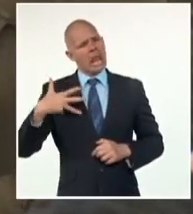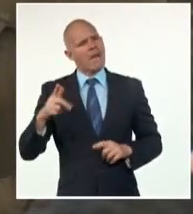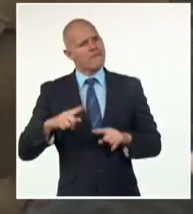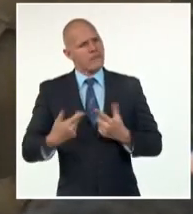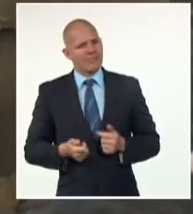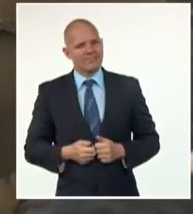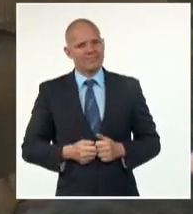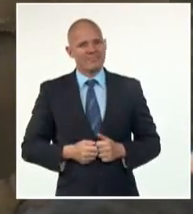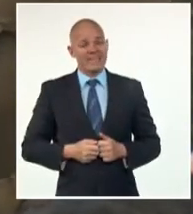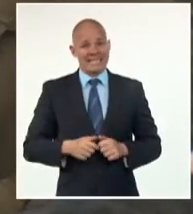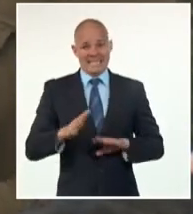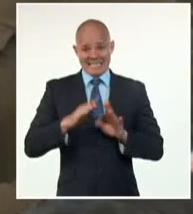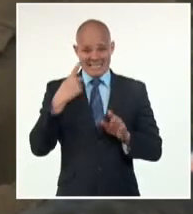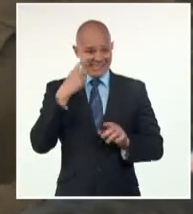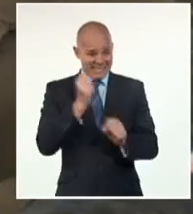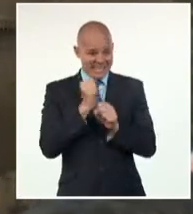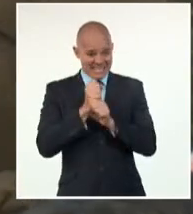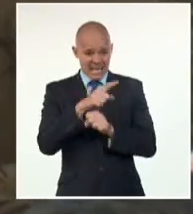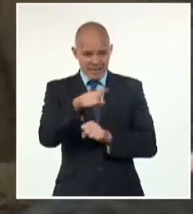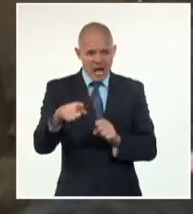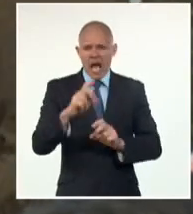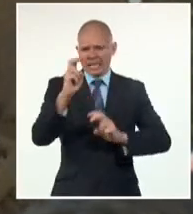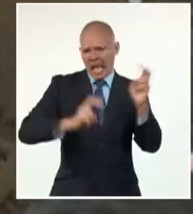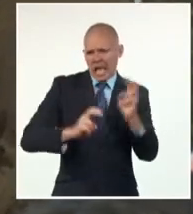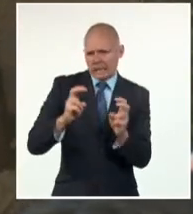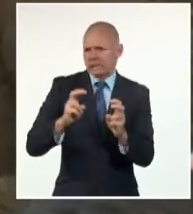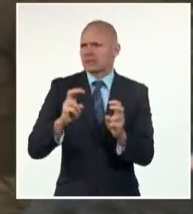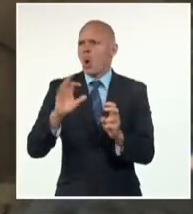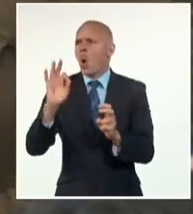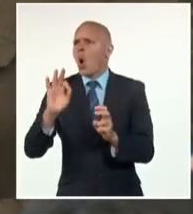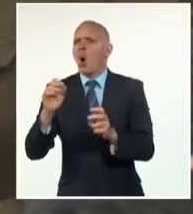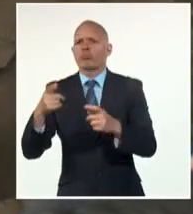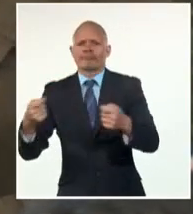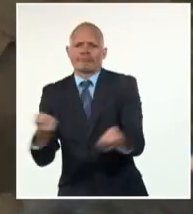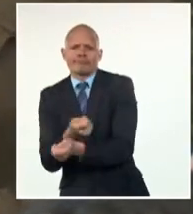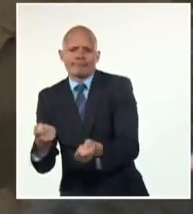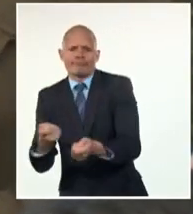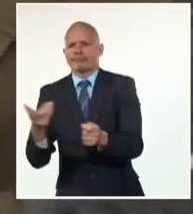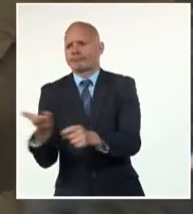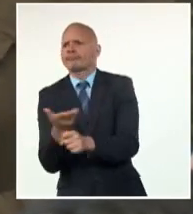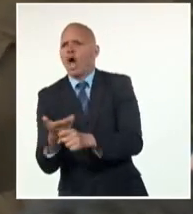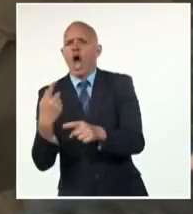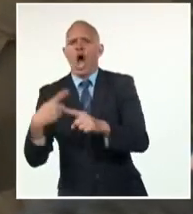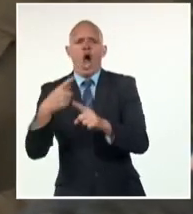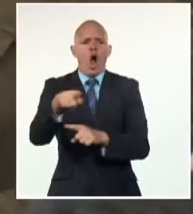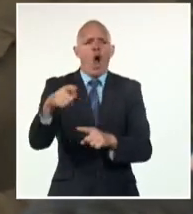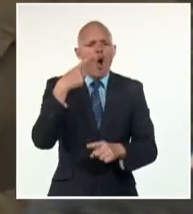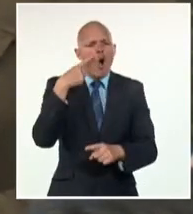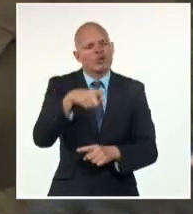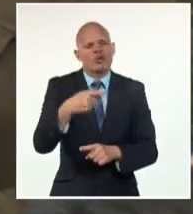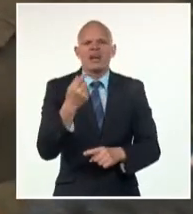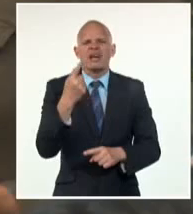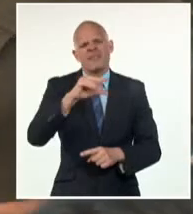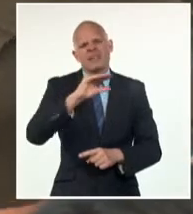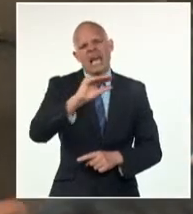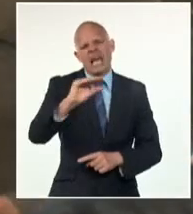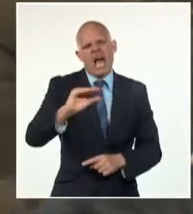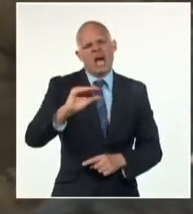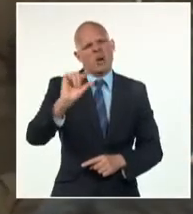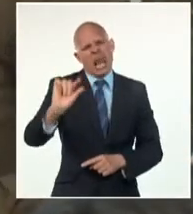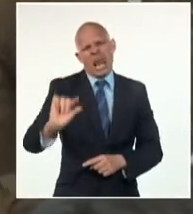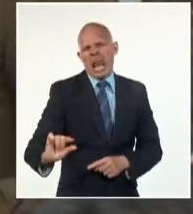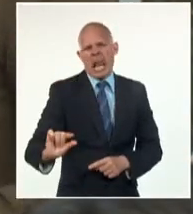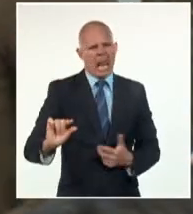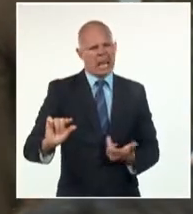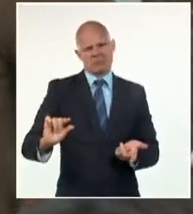salarial de los trabajadores de talleres y áreas no productivas de la empresa se revise, es baja. Y nos vemos